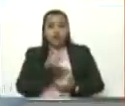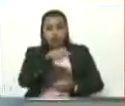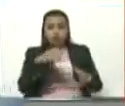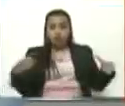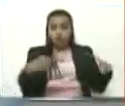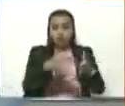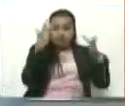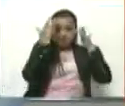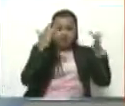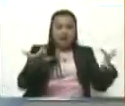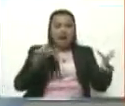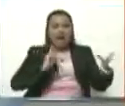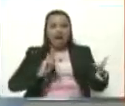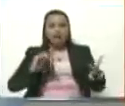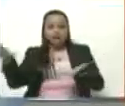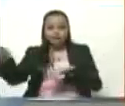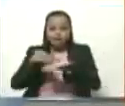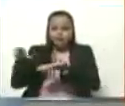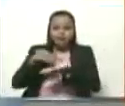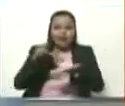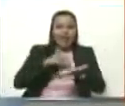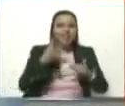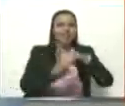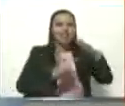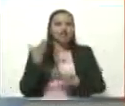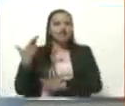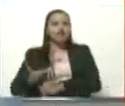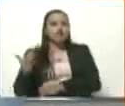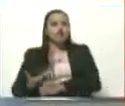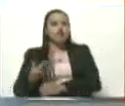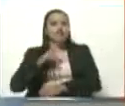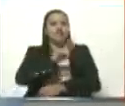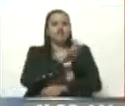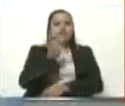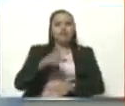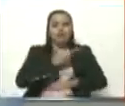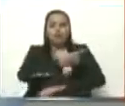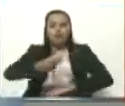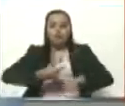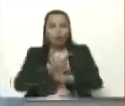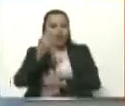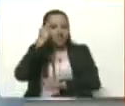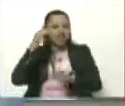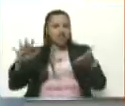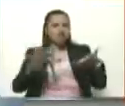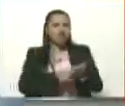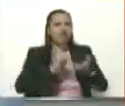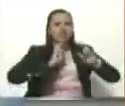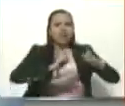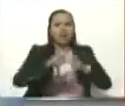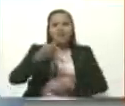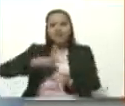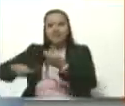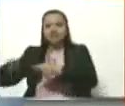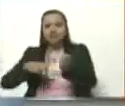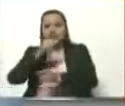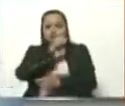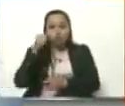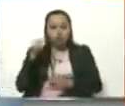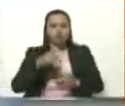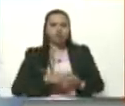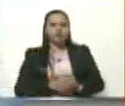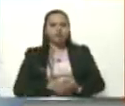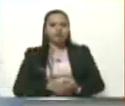procesará toda información relevante las 24 horas del día en materia de narcotráfico con